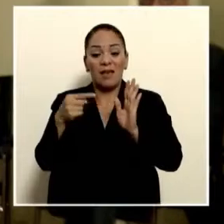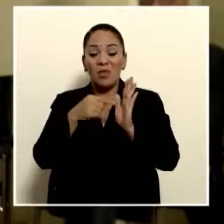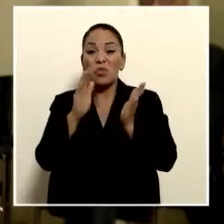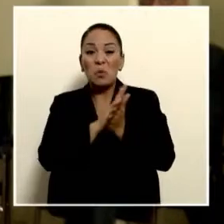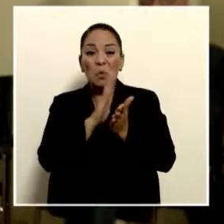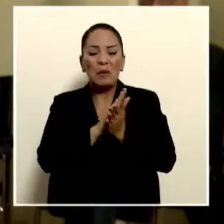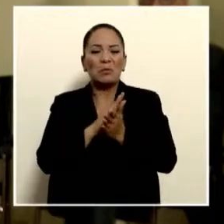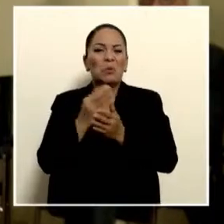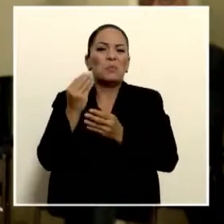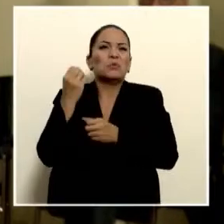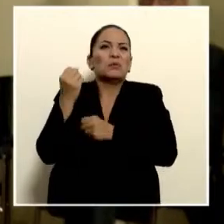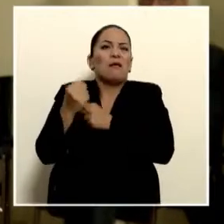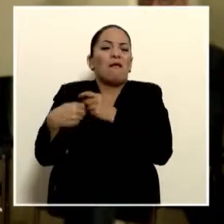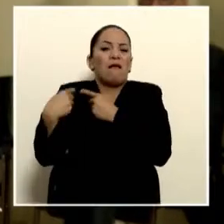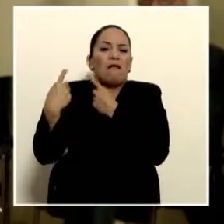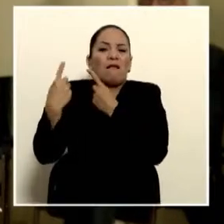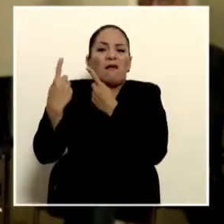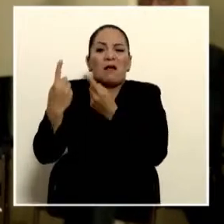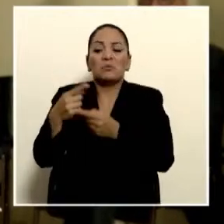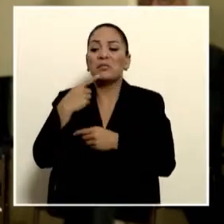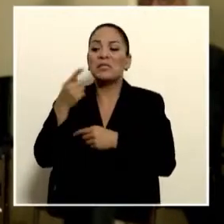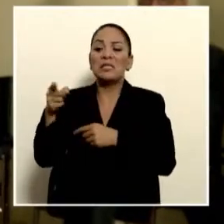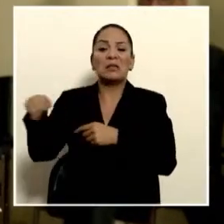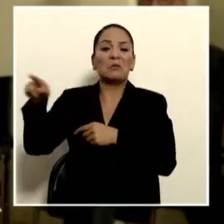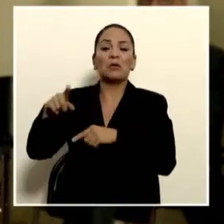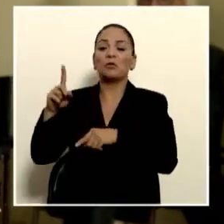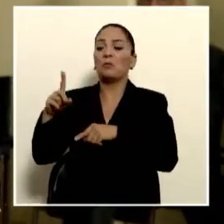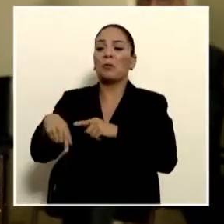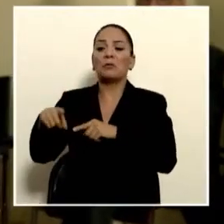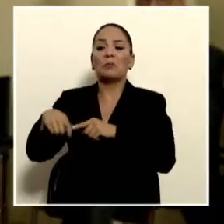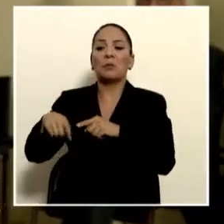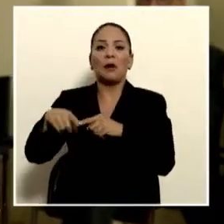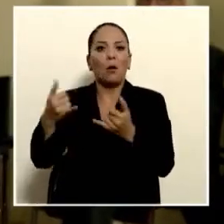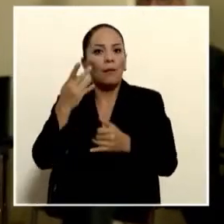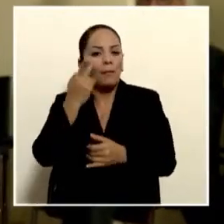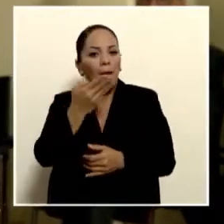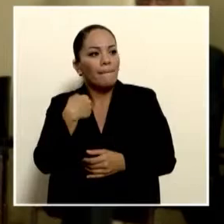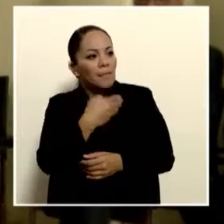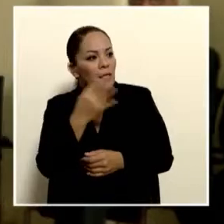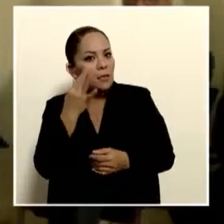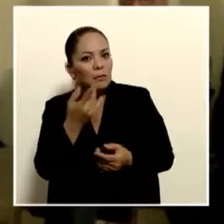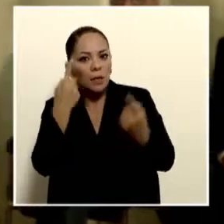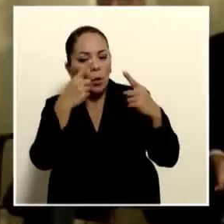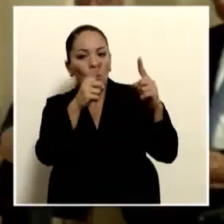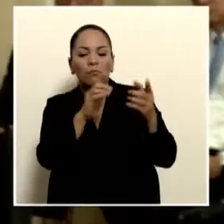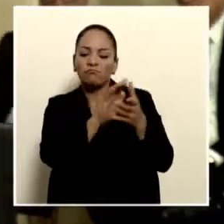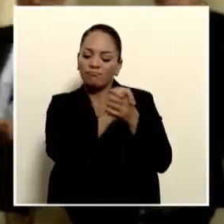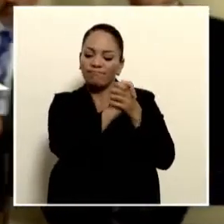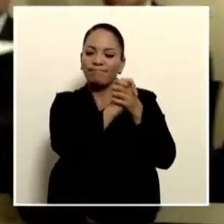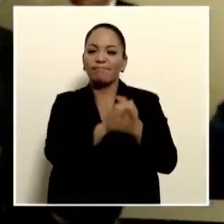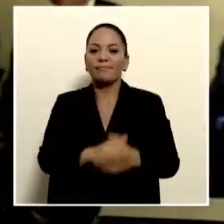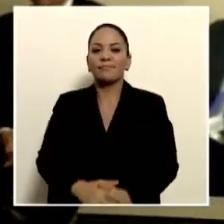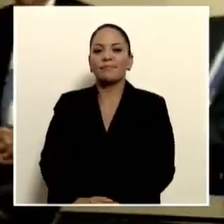años. No se puede. La ministra pudo y la felicito otra vez.